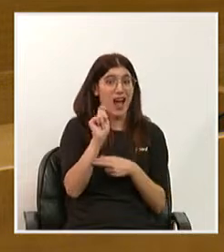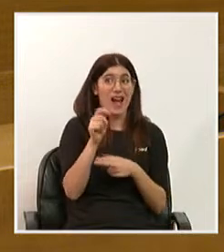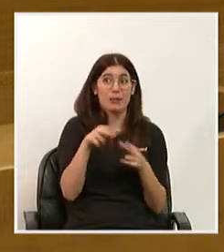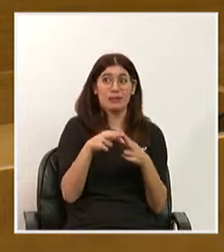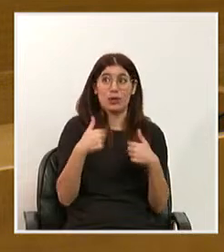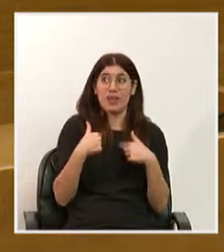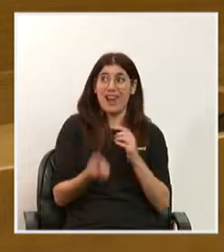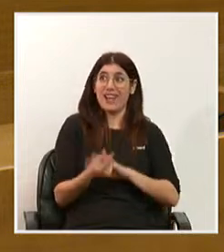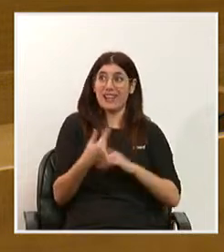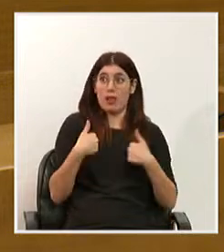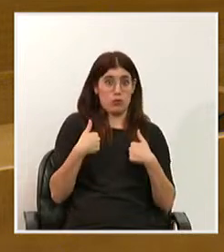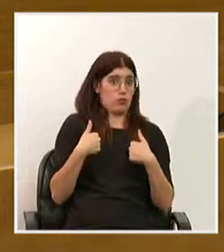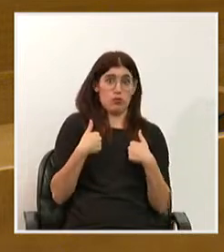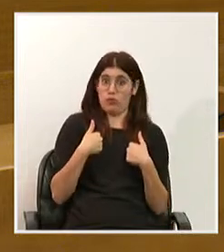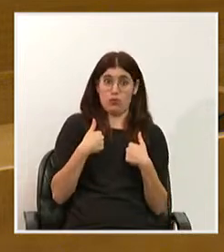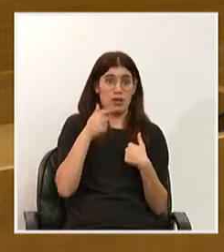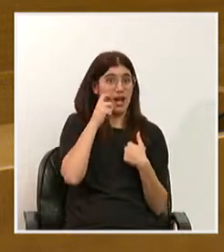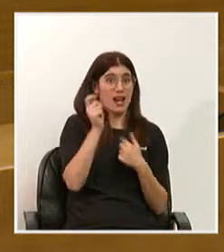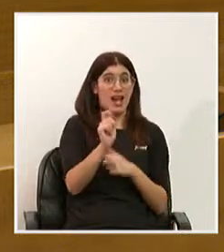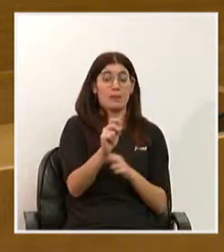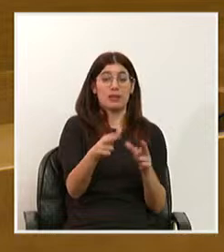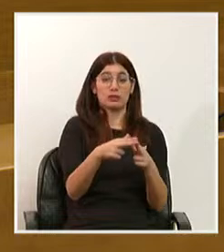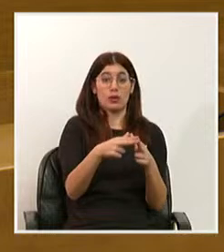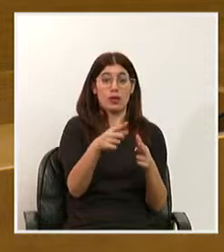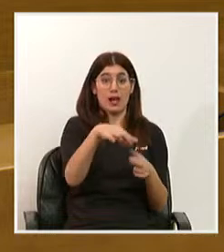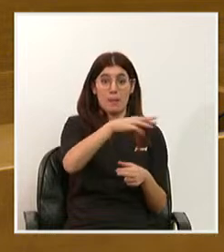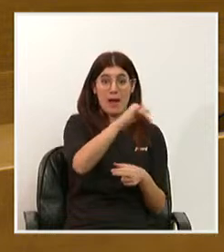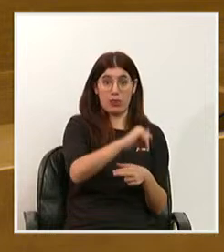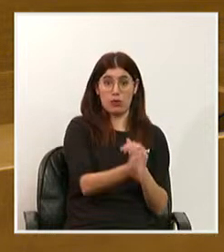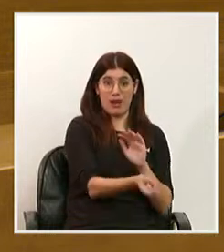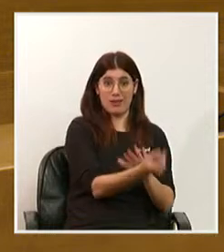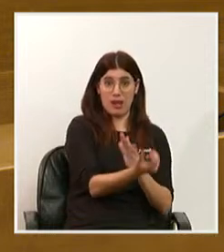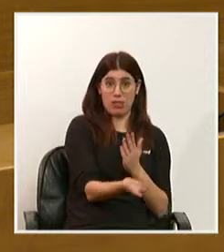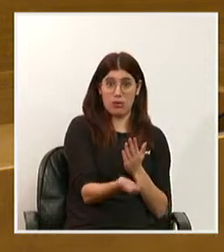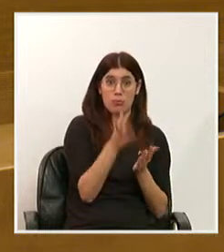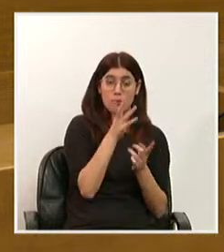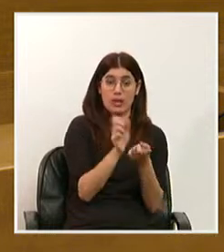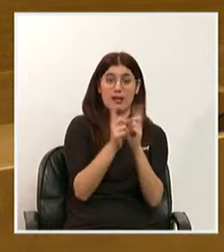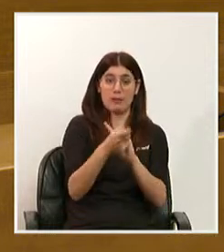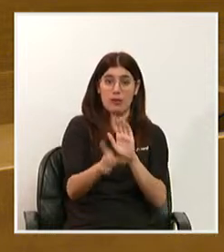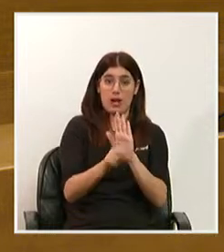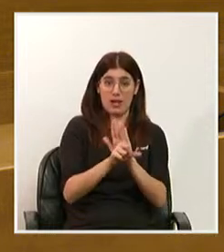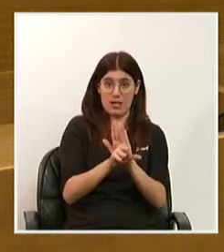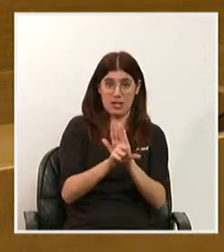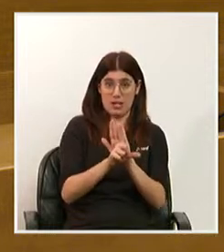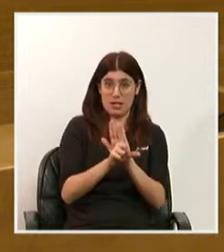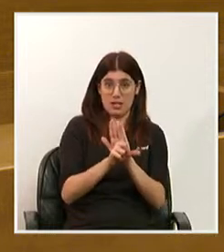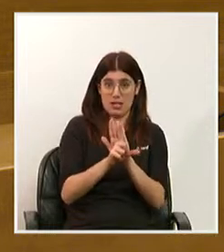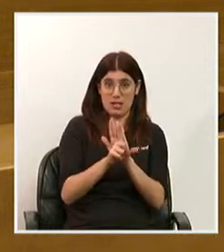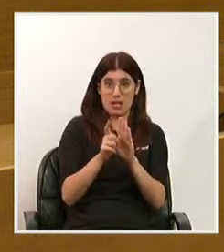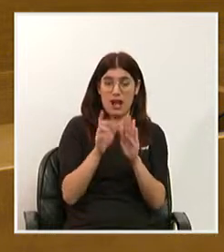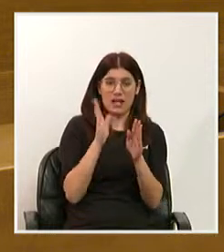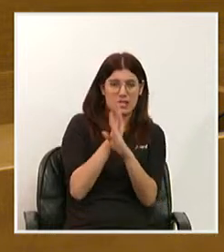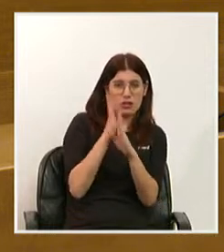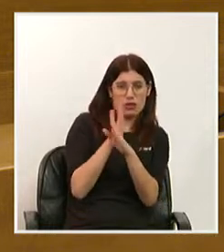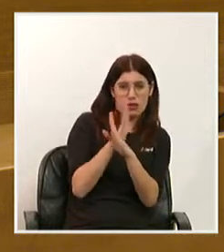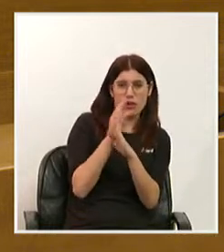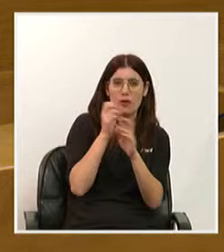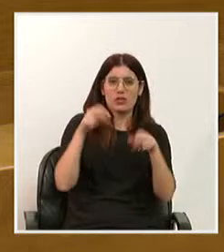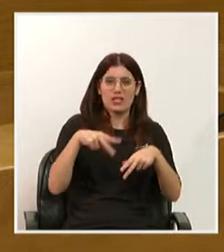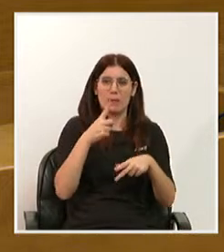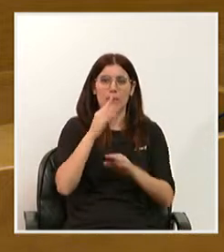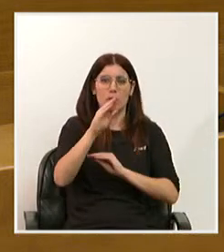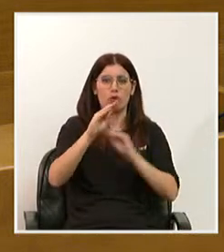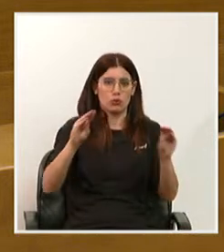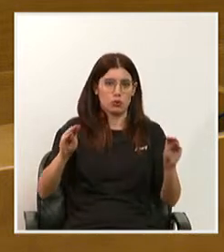generado nosotros la alarma social la ha generado el señor mazón haciendo un cambio de ley indigna por la puerta de atrás sin consultar a